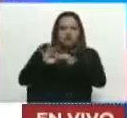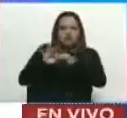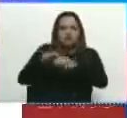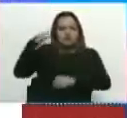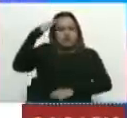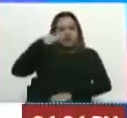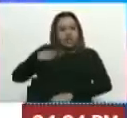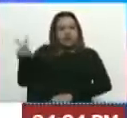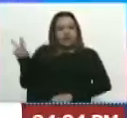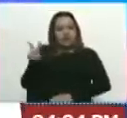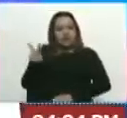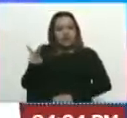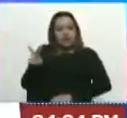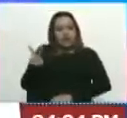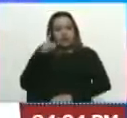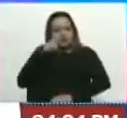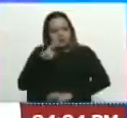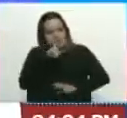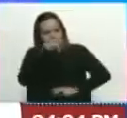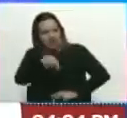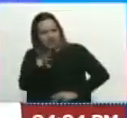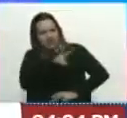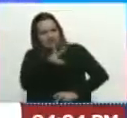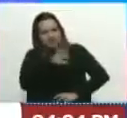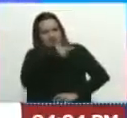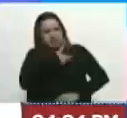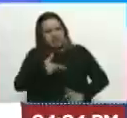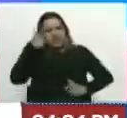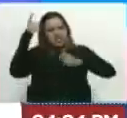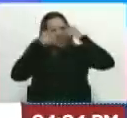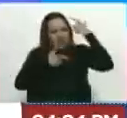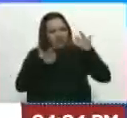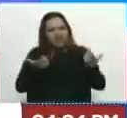por el comandante Chávez en el ejército